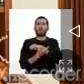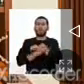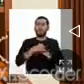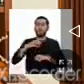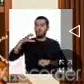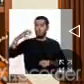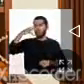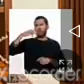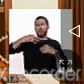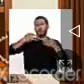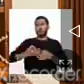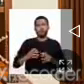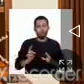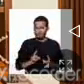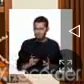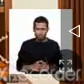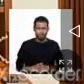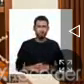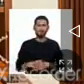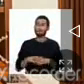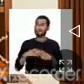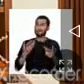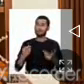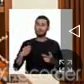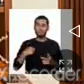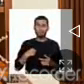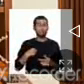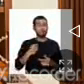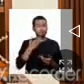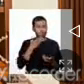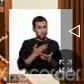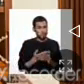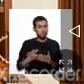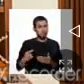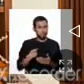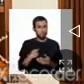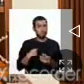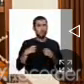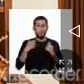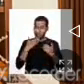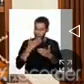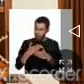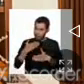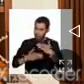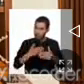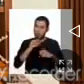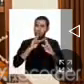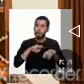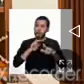institucionalidad formal, y eso dio muy buenos resultados.